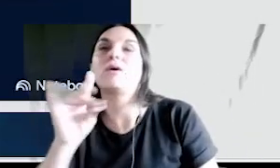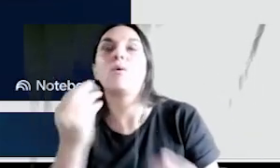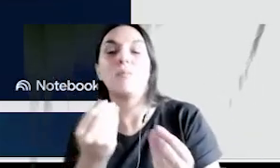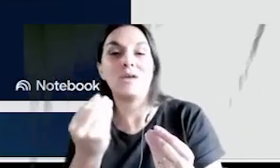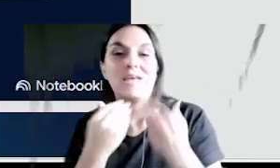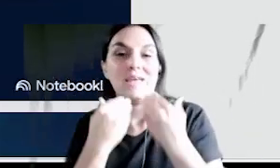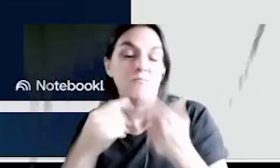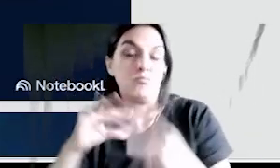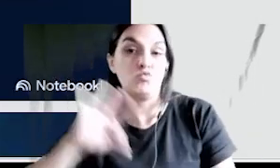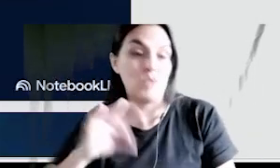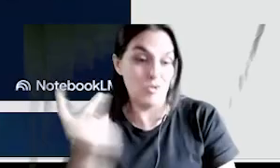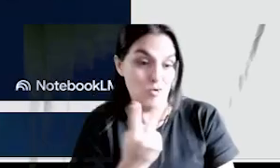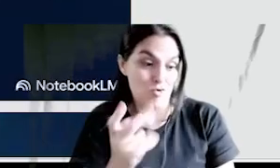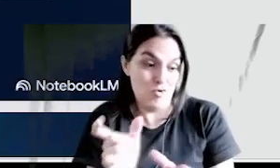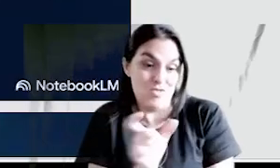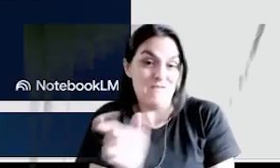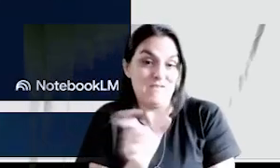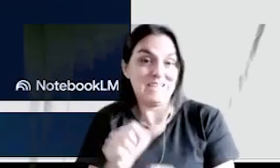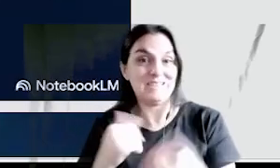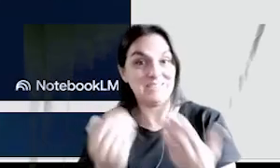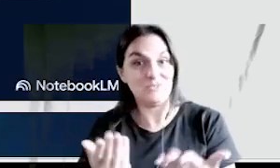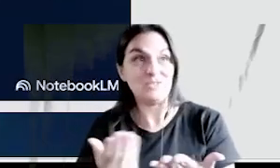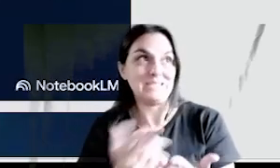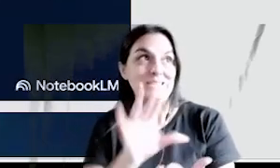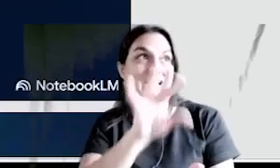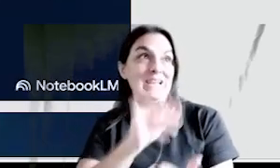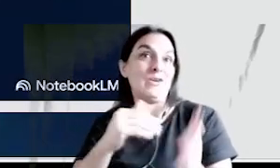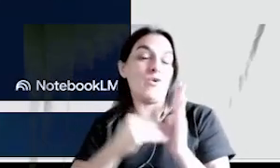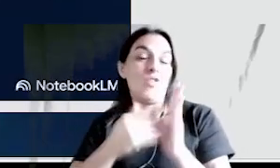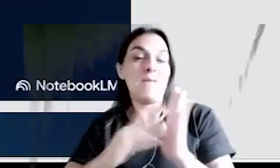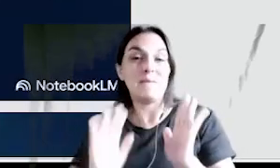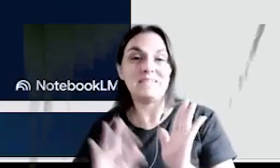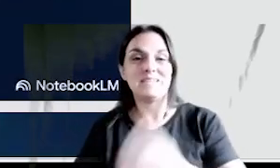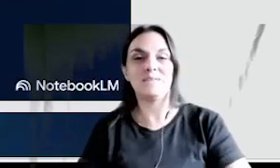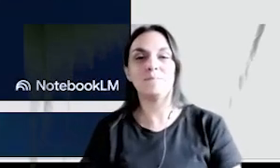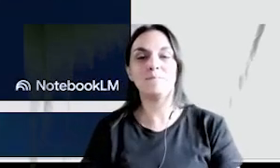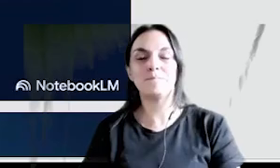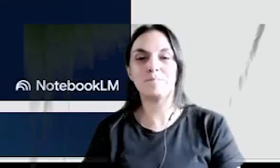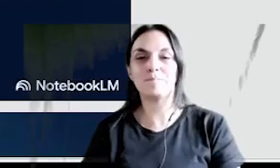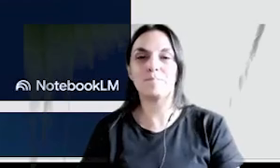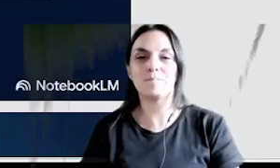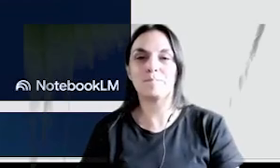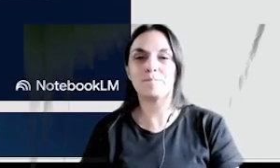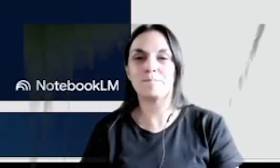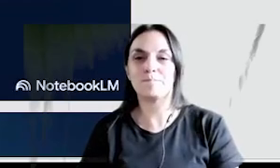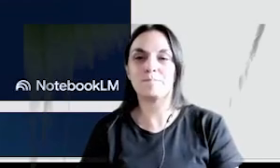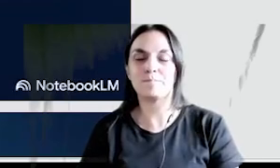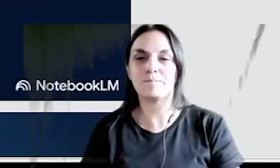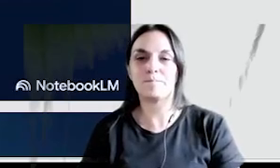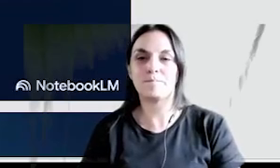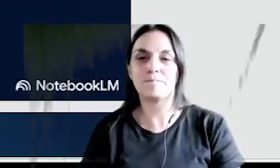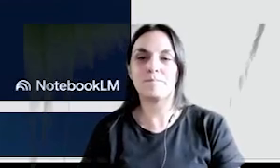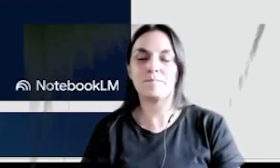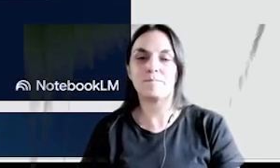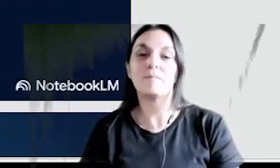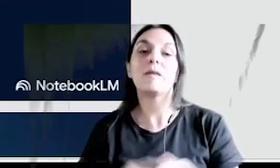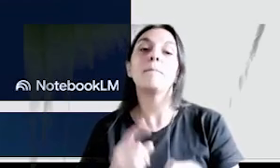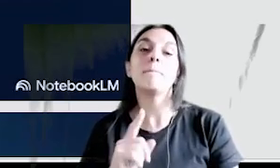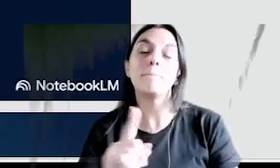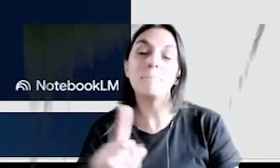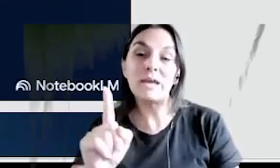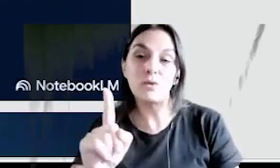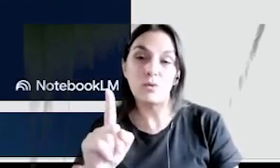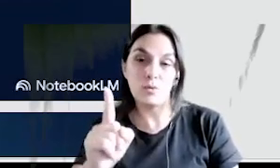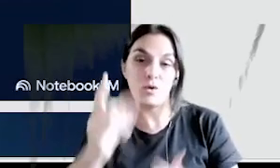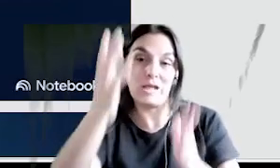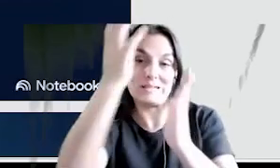distintos. No es que la ley establece la situación en que deben deducir cada uno a sus hijos, pero sí la deducción